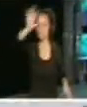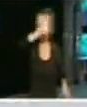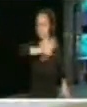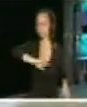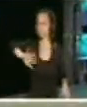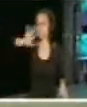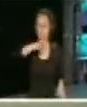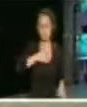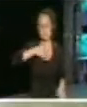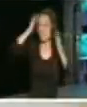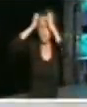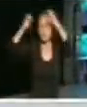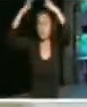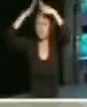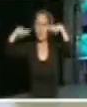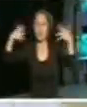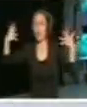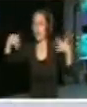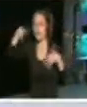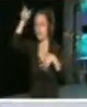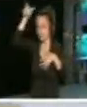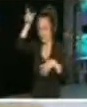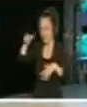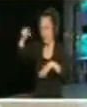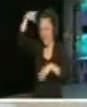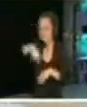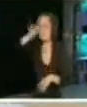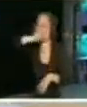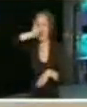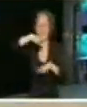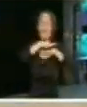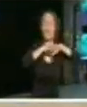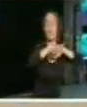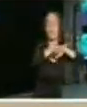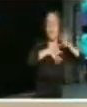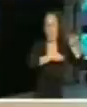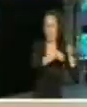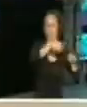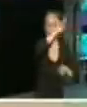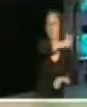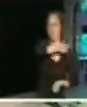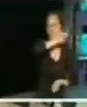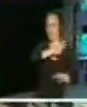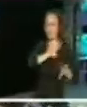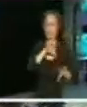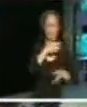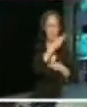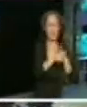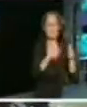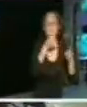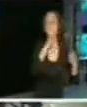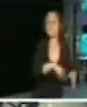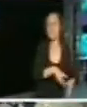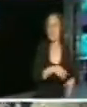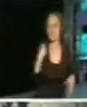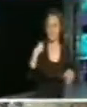Desilusiones que los gobiernen aquí en Canarias. Una partida de arrastrados que venden